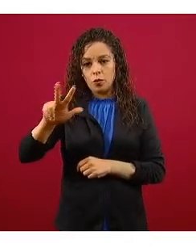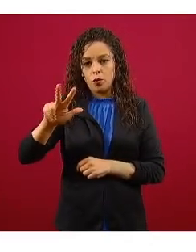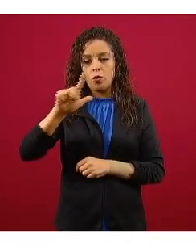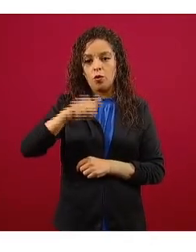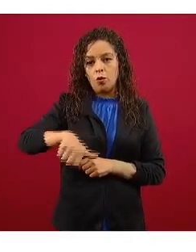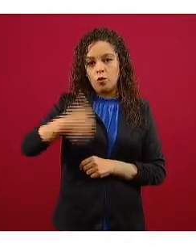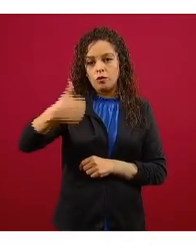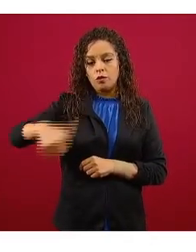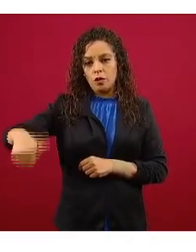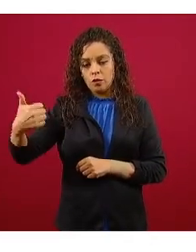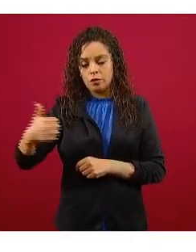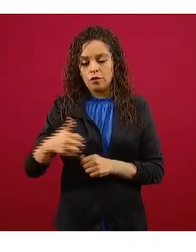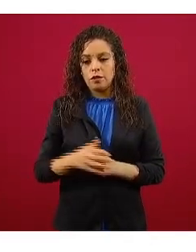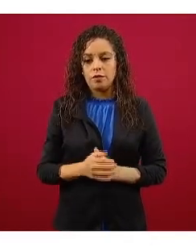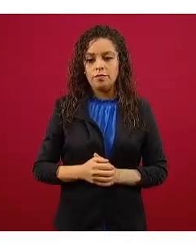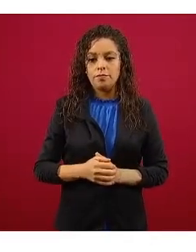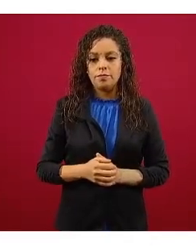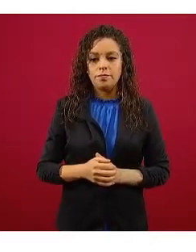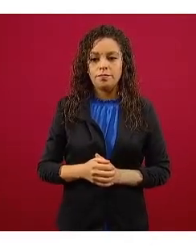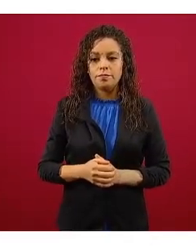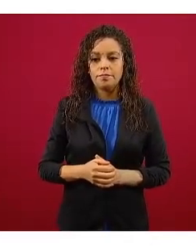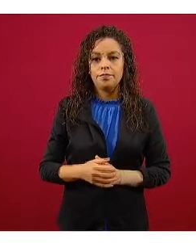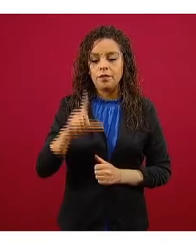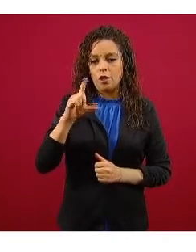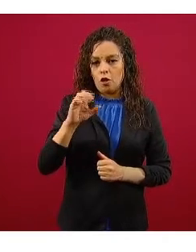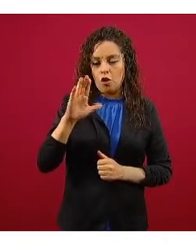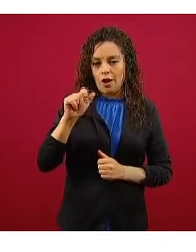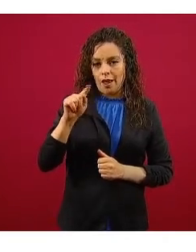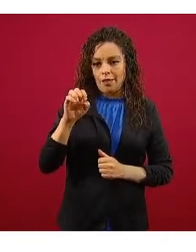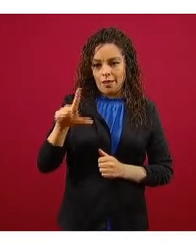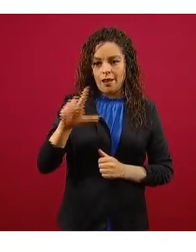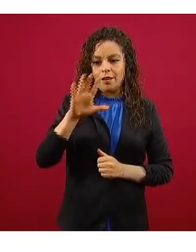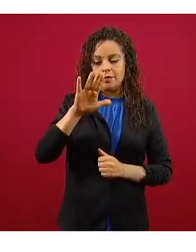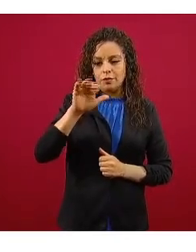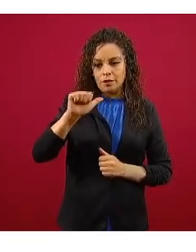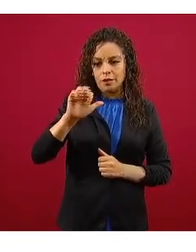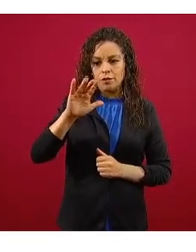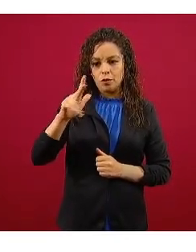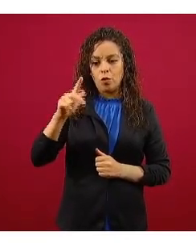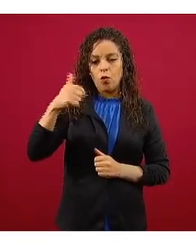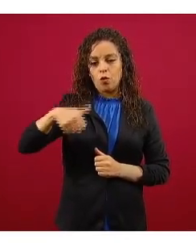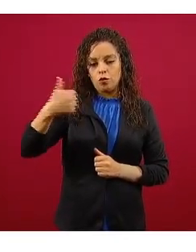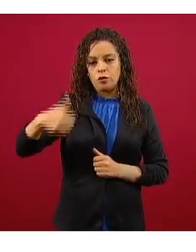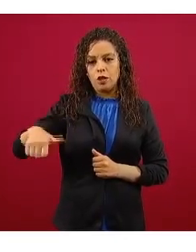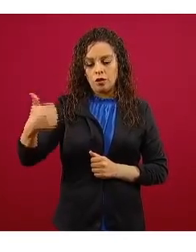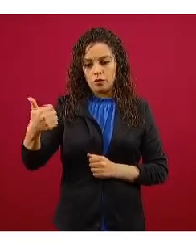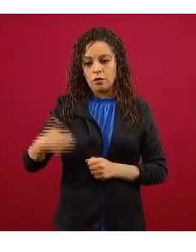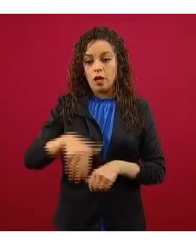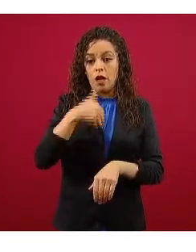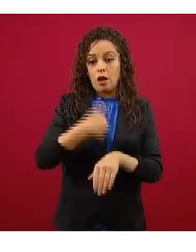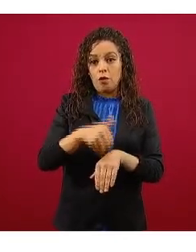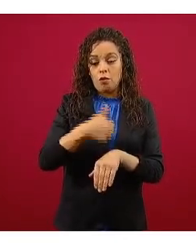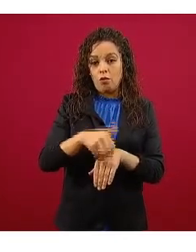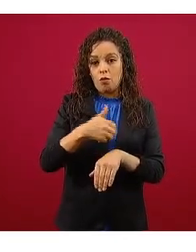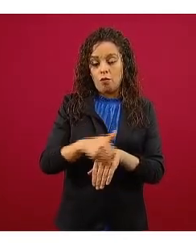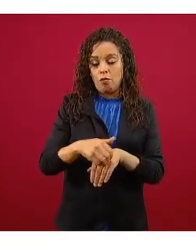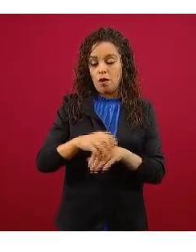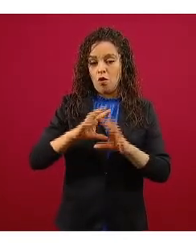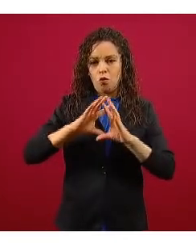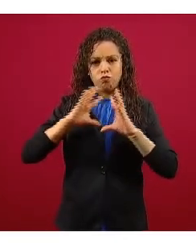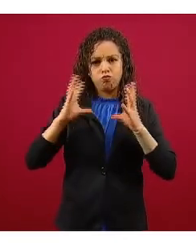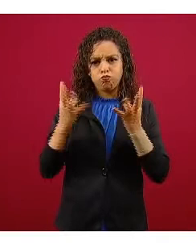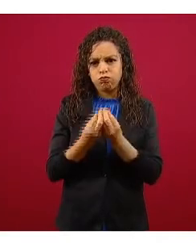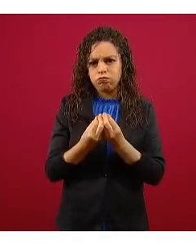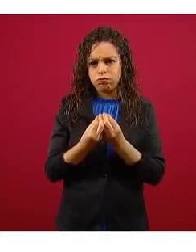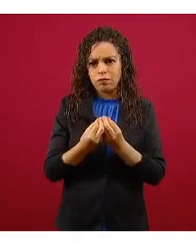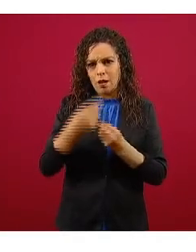5658-1111, Locatel 5658-1111 y el 911, que es un número universal de emergencias. Ahí